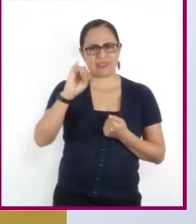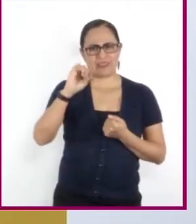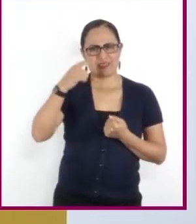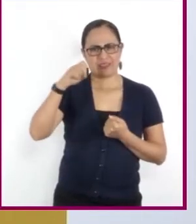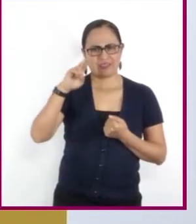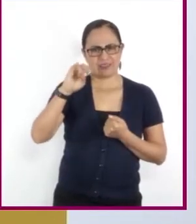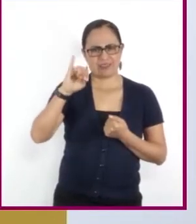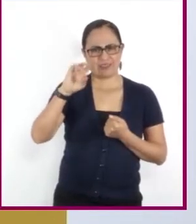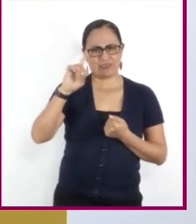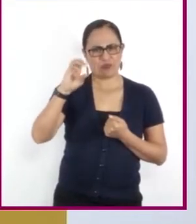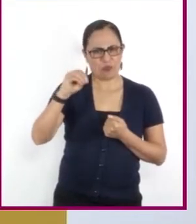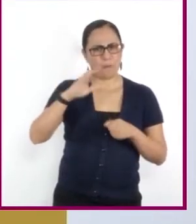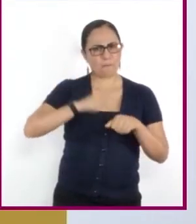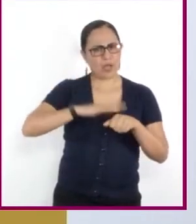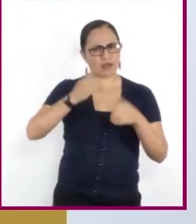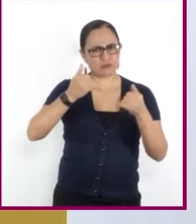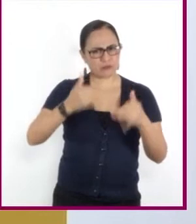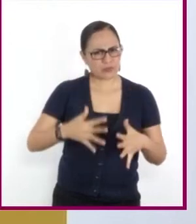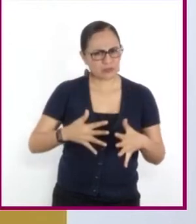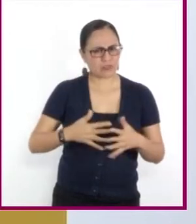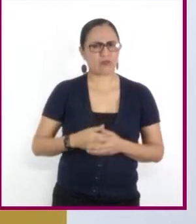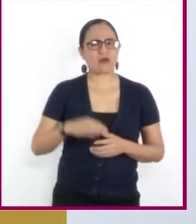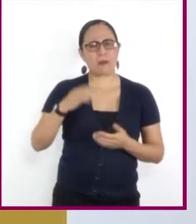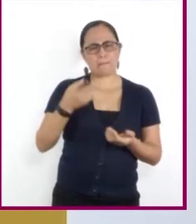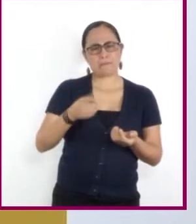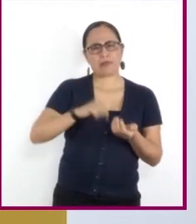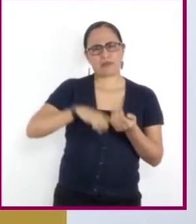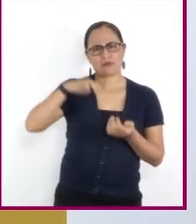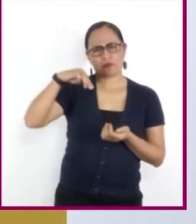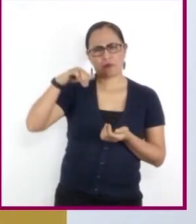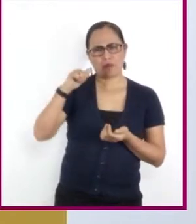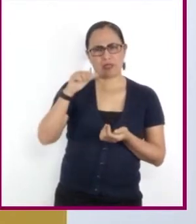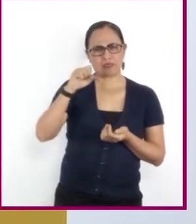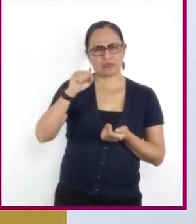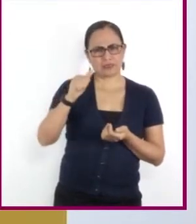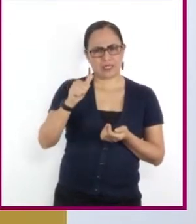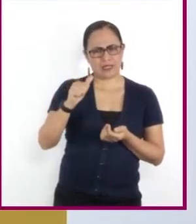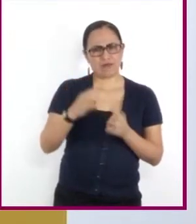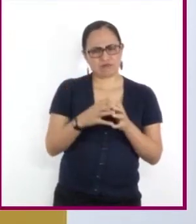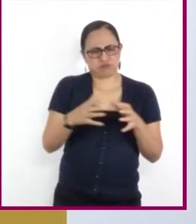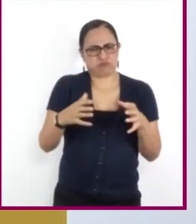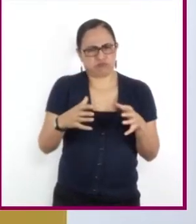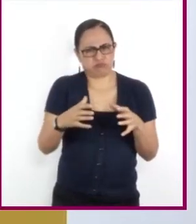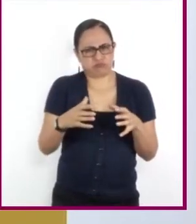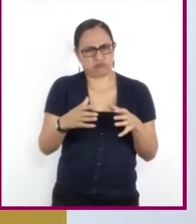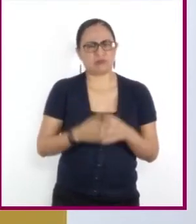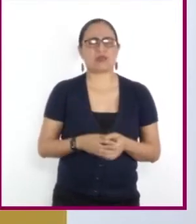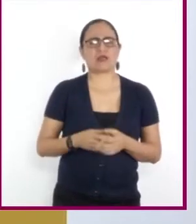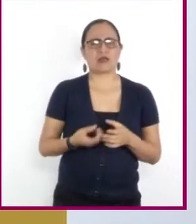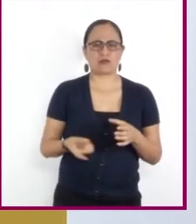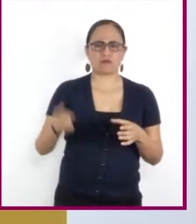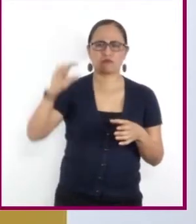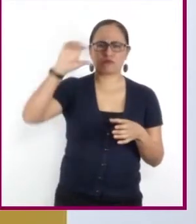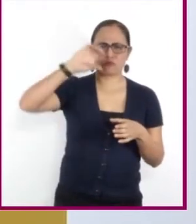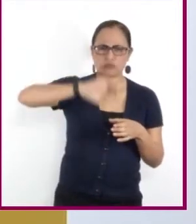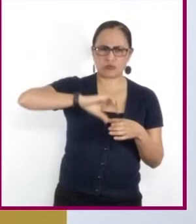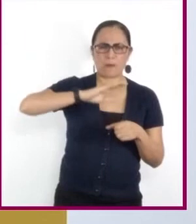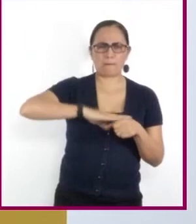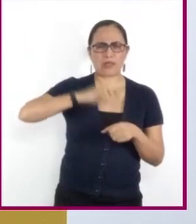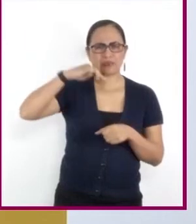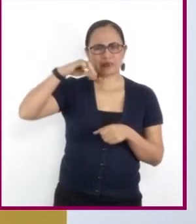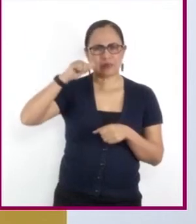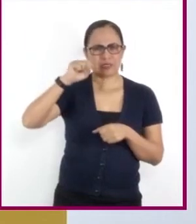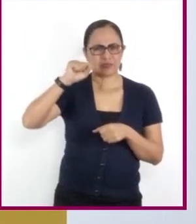denso. Si este contiene más masa en un determinado volumen, por lo tanto, el líquido que tiene más masa se irá